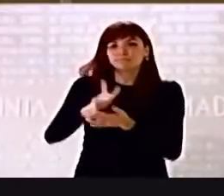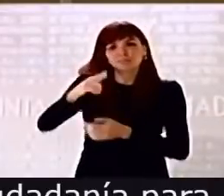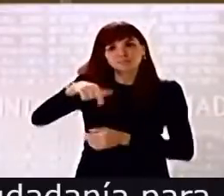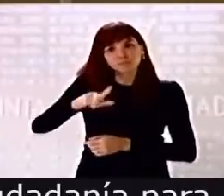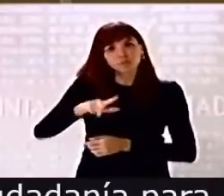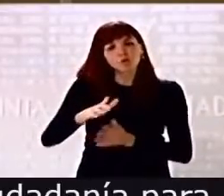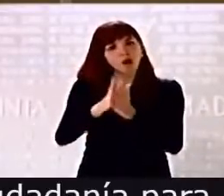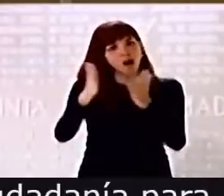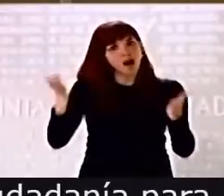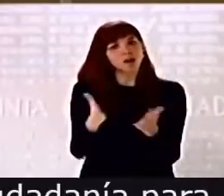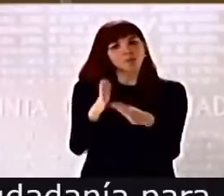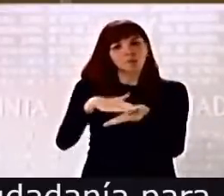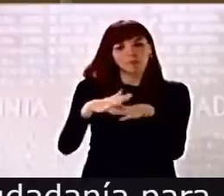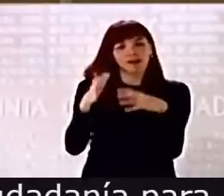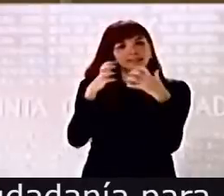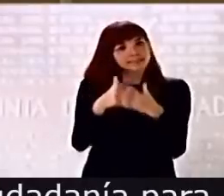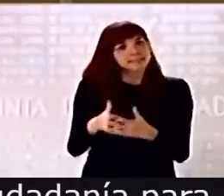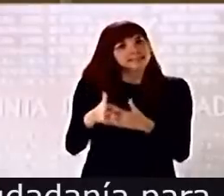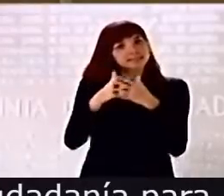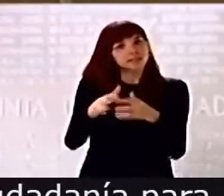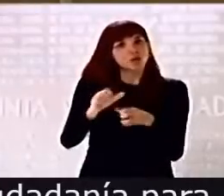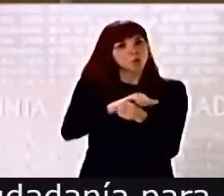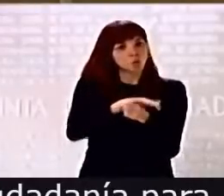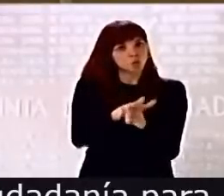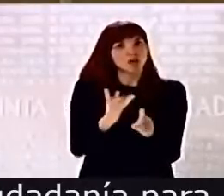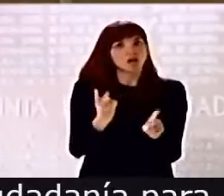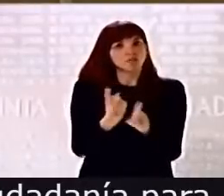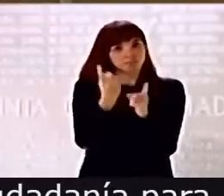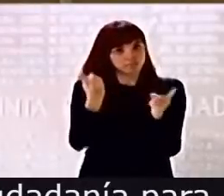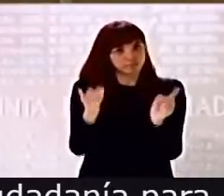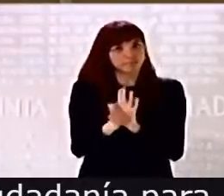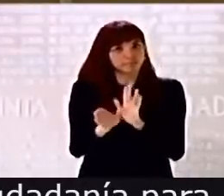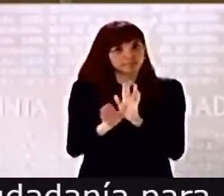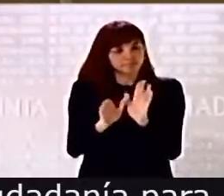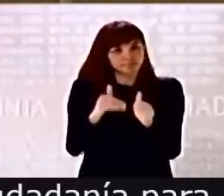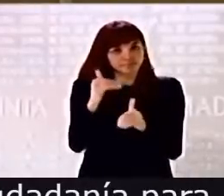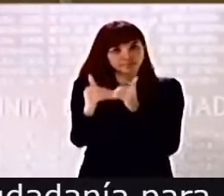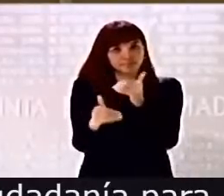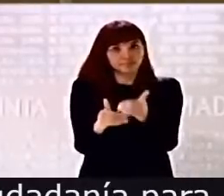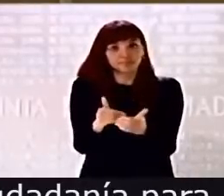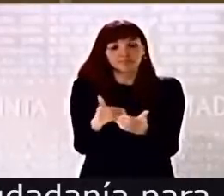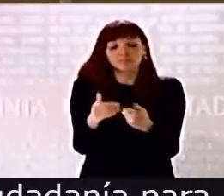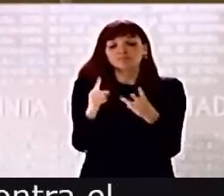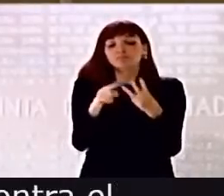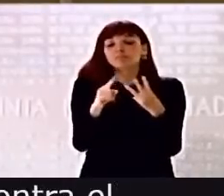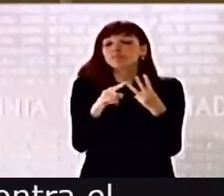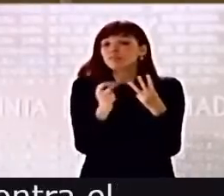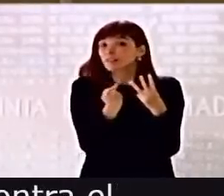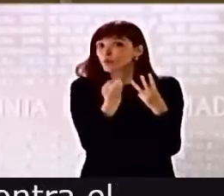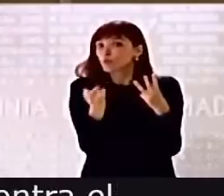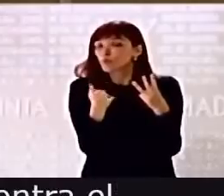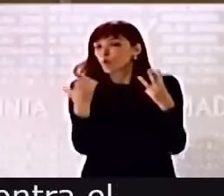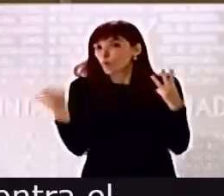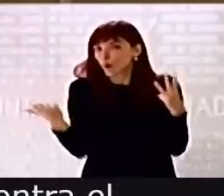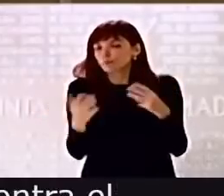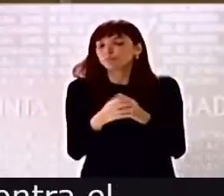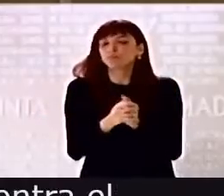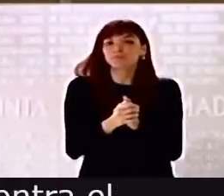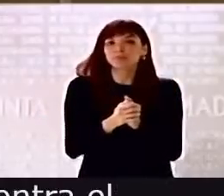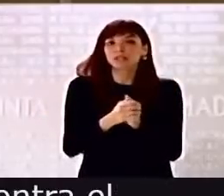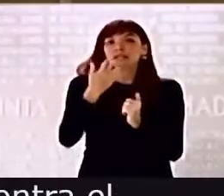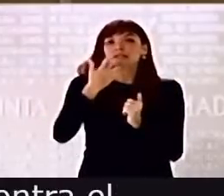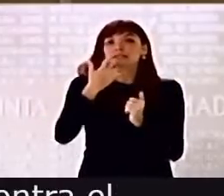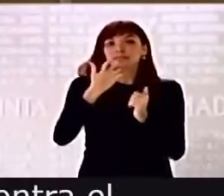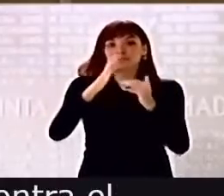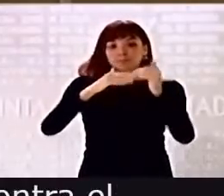lucha contra el coronavirus es que Cuando hacemos los